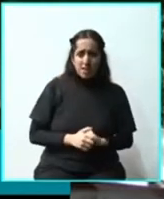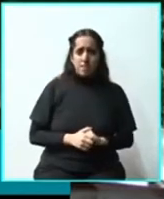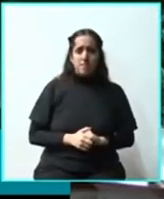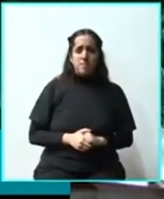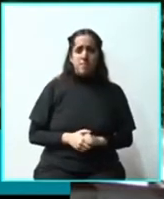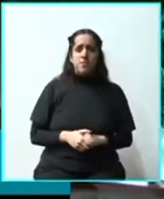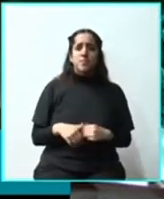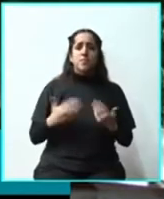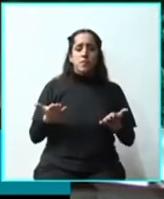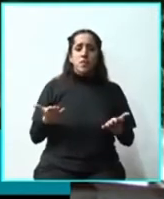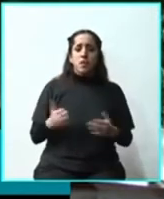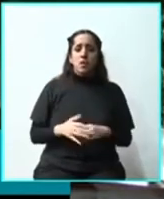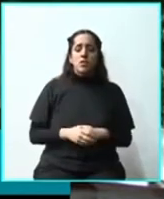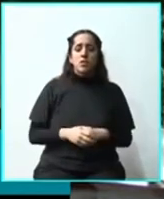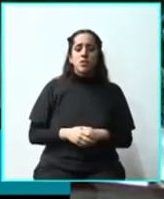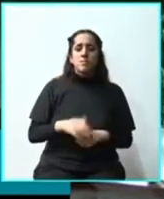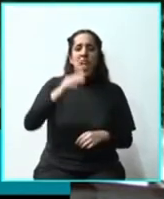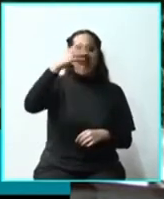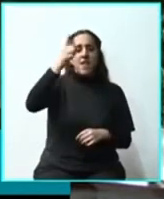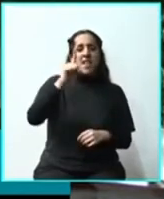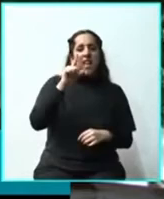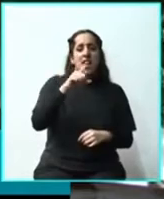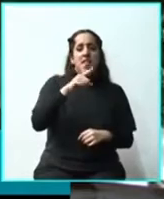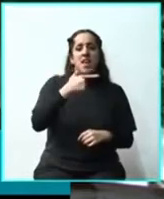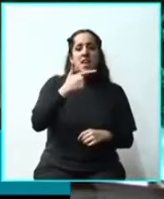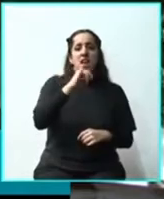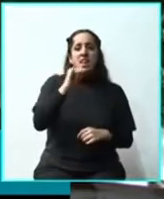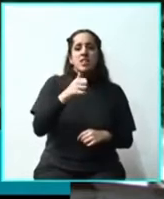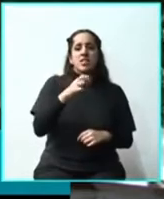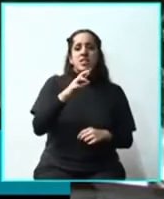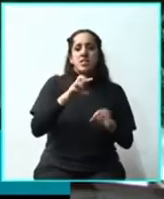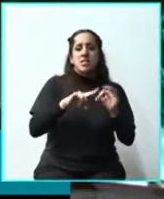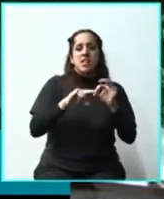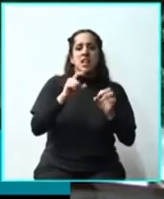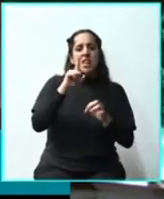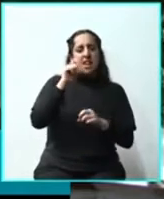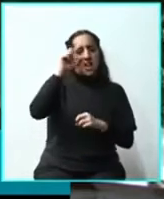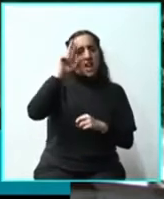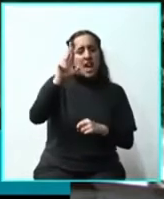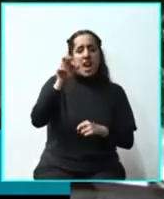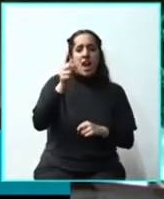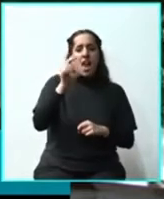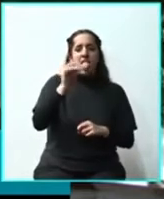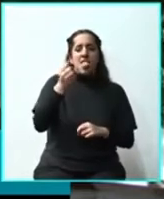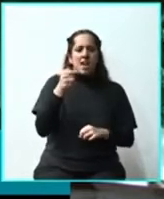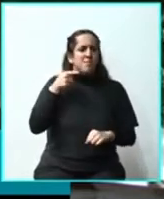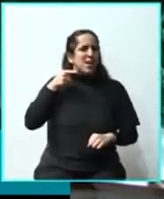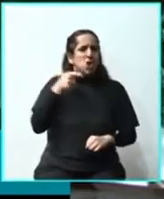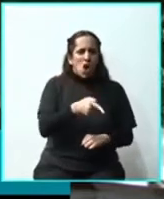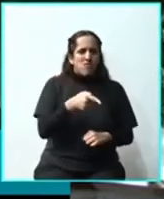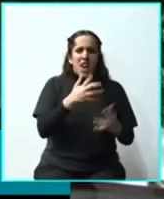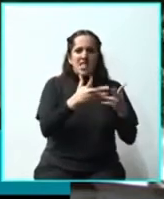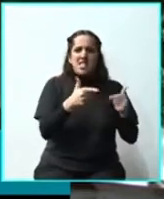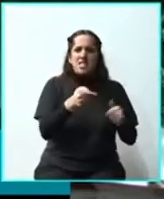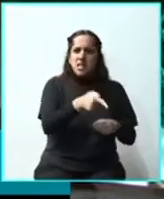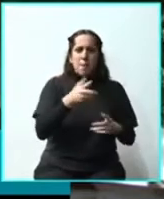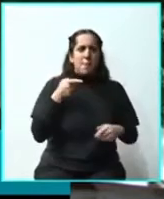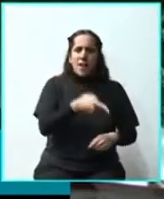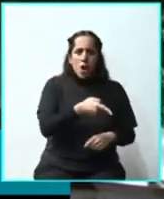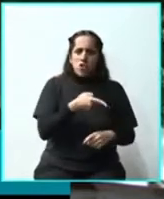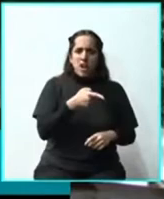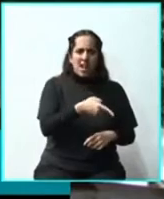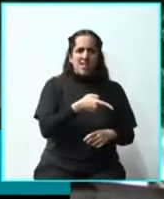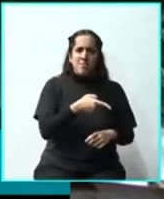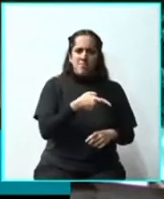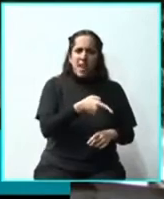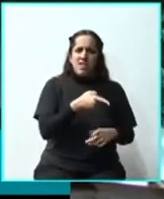Entonces, el Frente de Izquierda se pronuncia claramente en contra de estos sistemas altamente